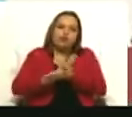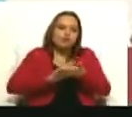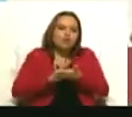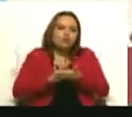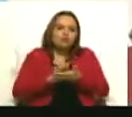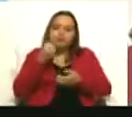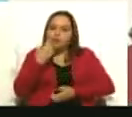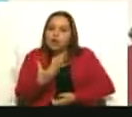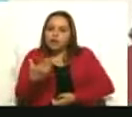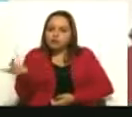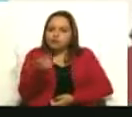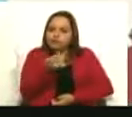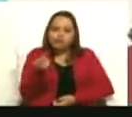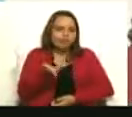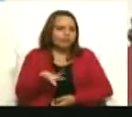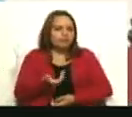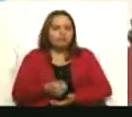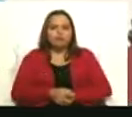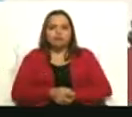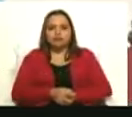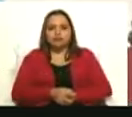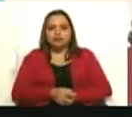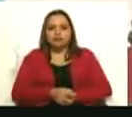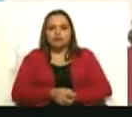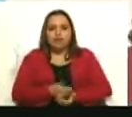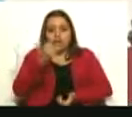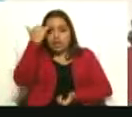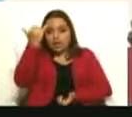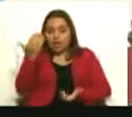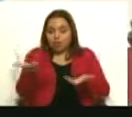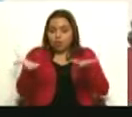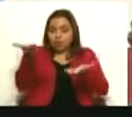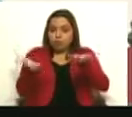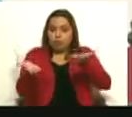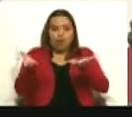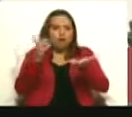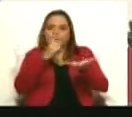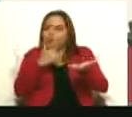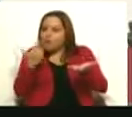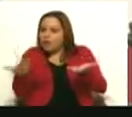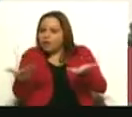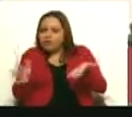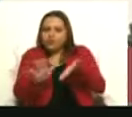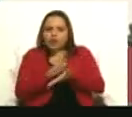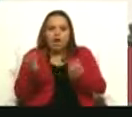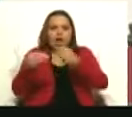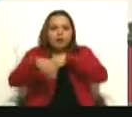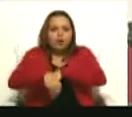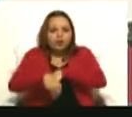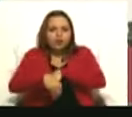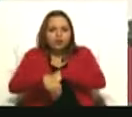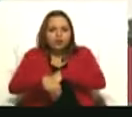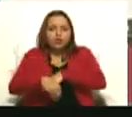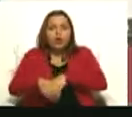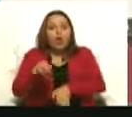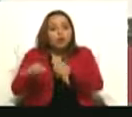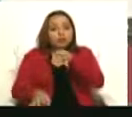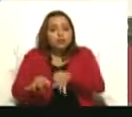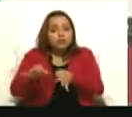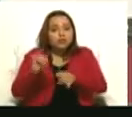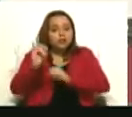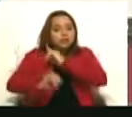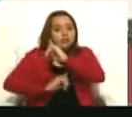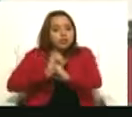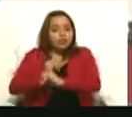y satisfactoria para ambas partes. El concepto de equidad no va a estar presente en una sentencia judicial. Y